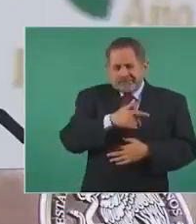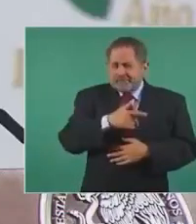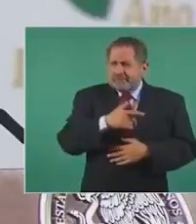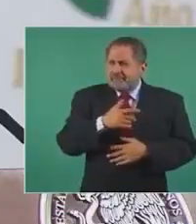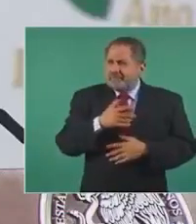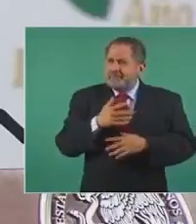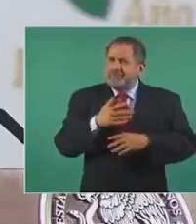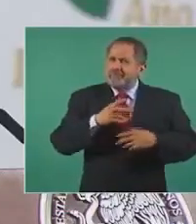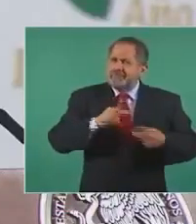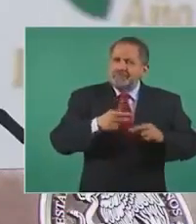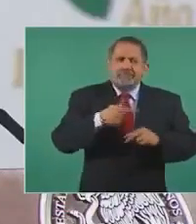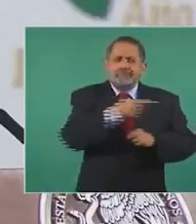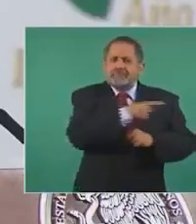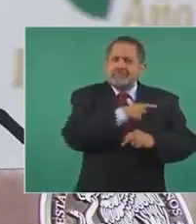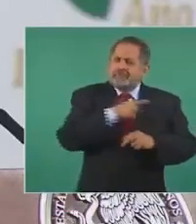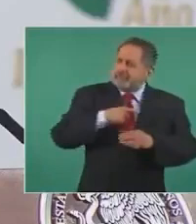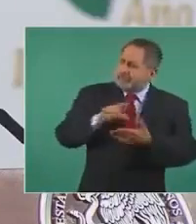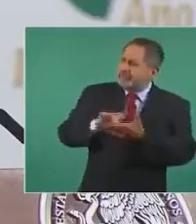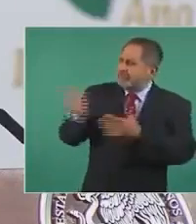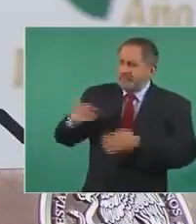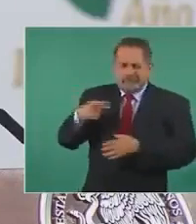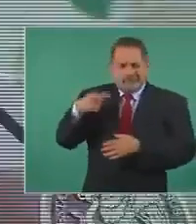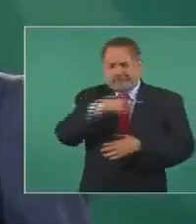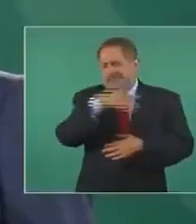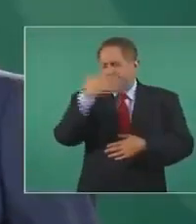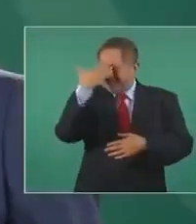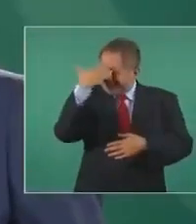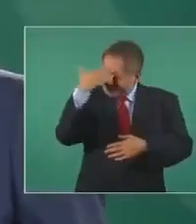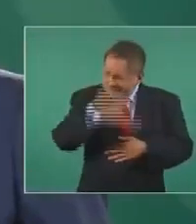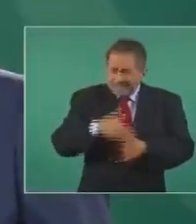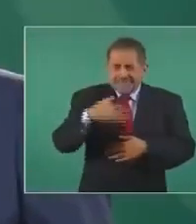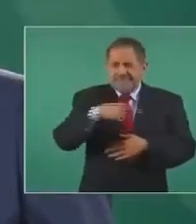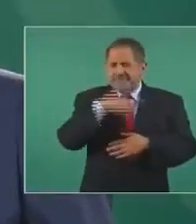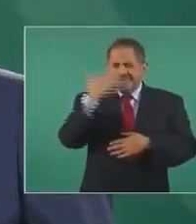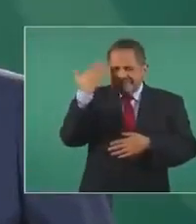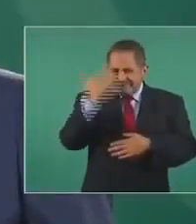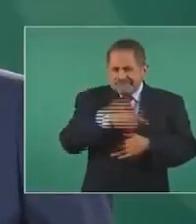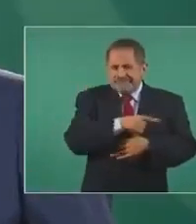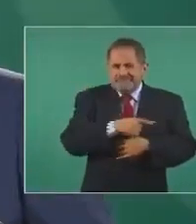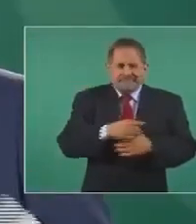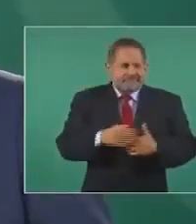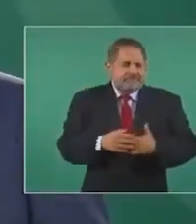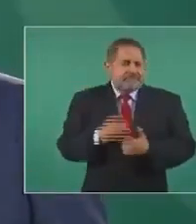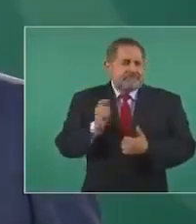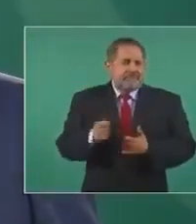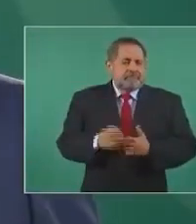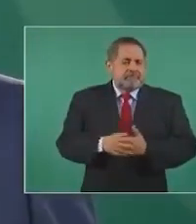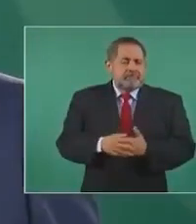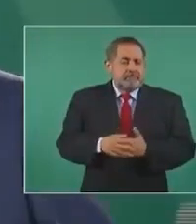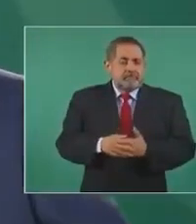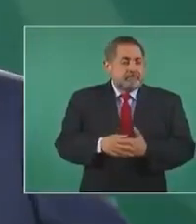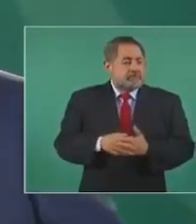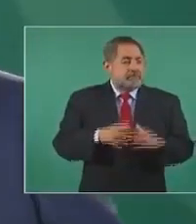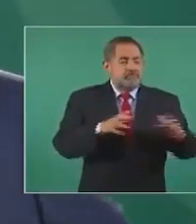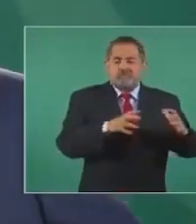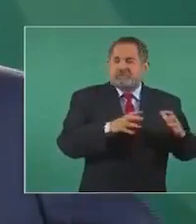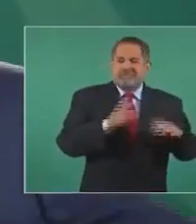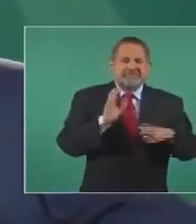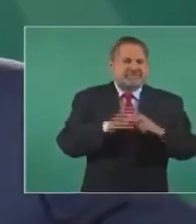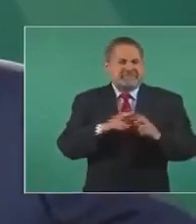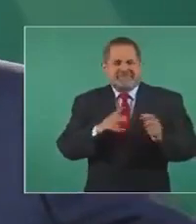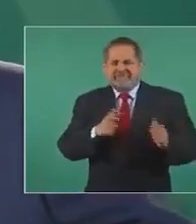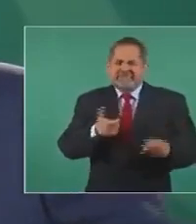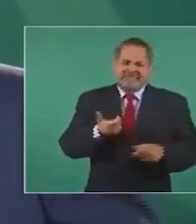oposición no se dio cuenta, porque con tal de aprobar una pregunta que al final de cuentas pues